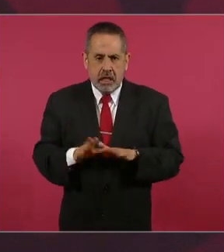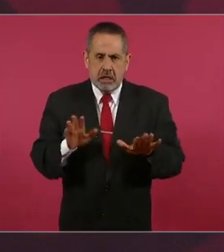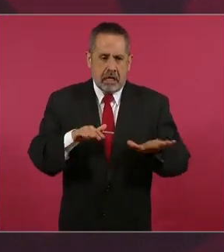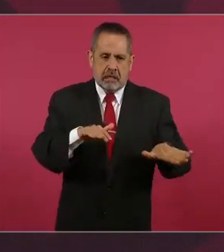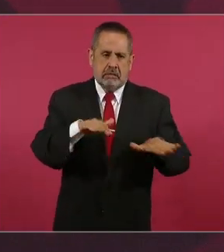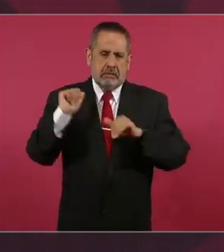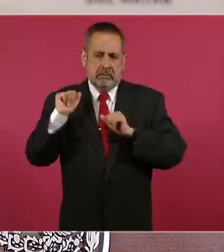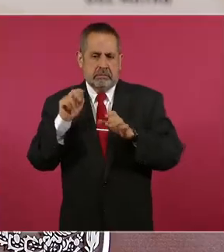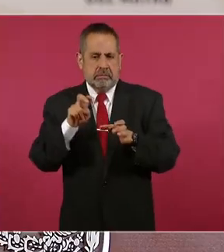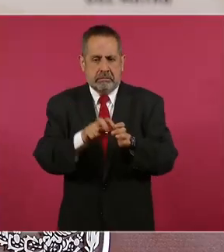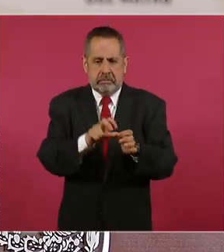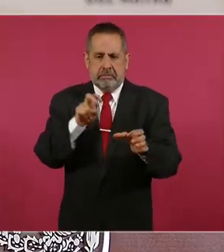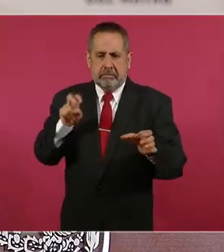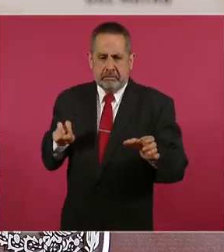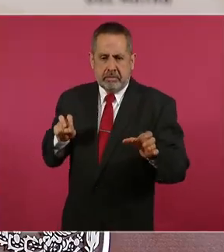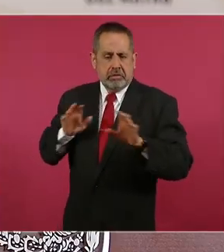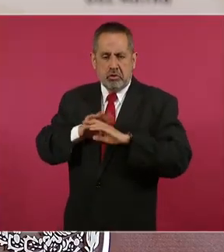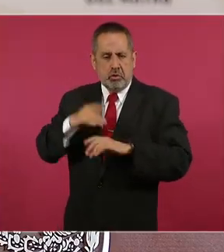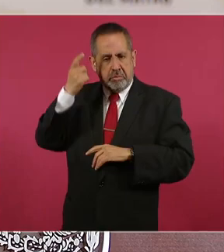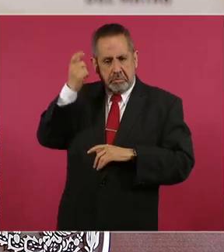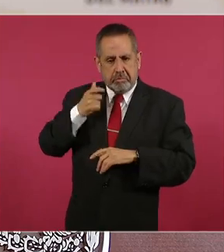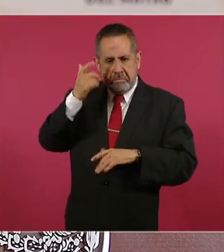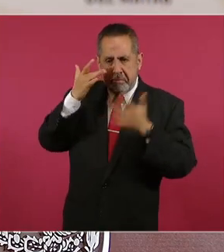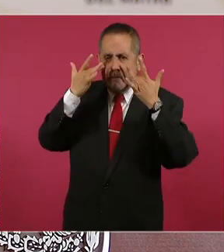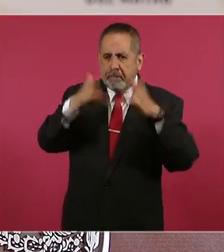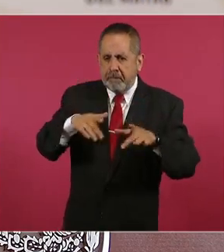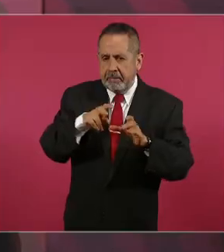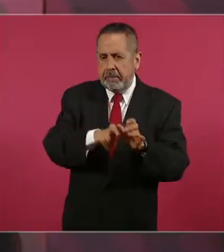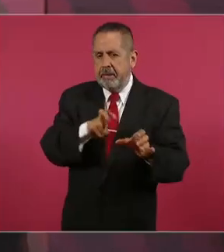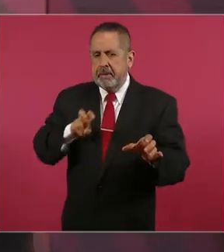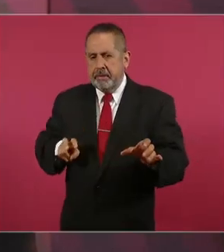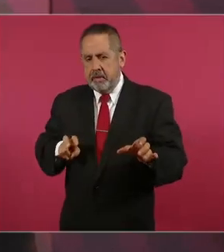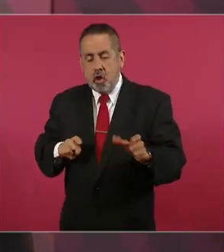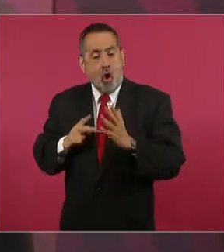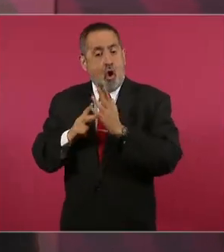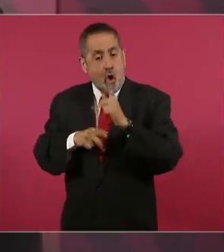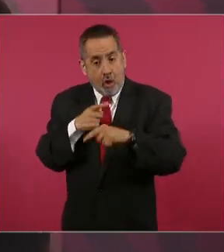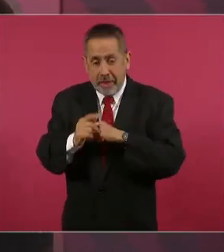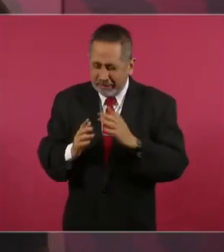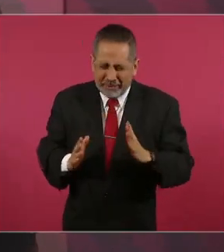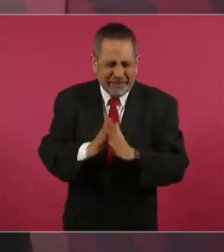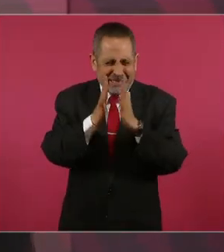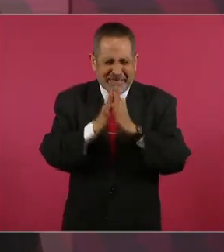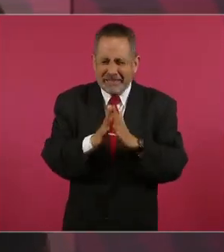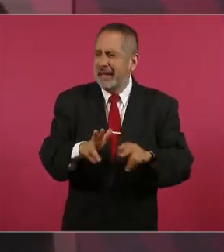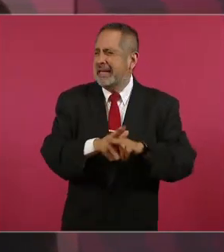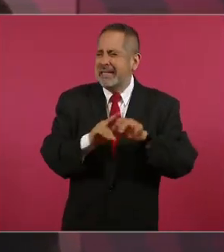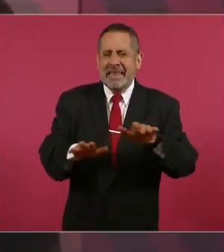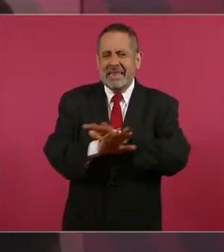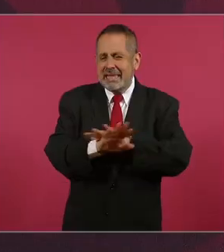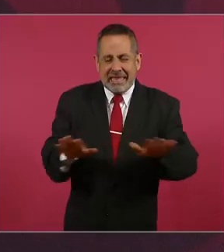retirar, ya me jubilo, no vuelvo a participar en nada